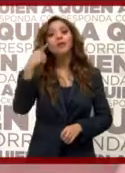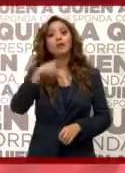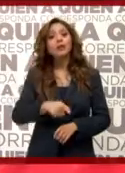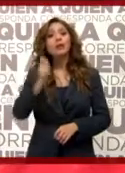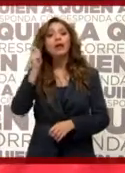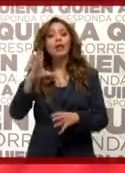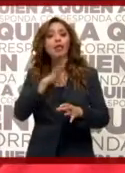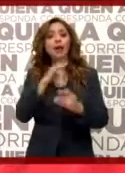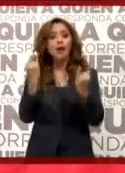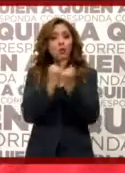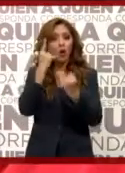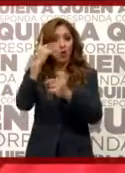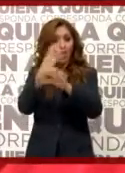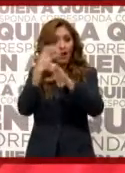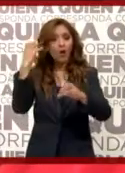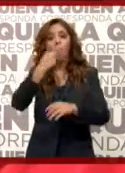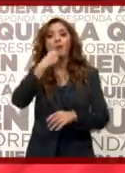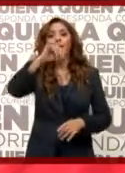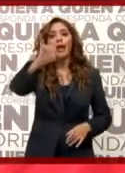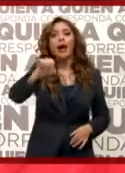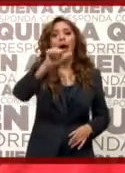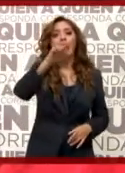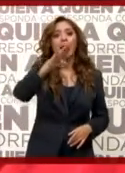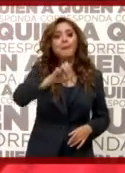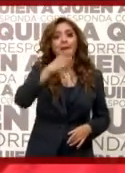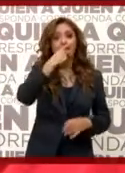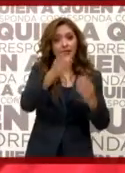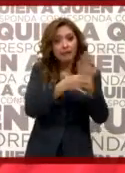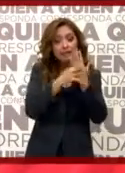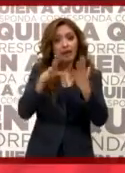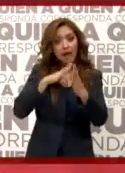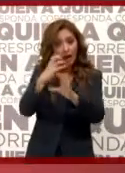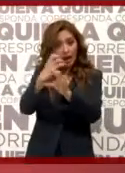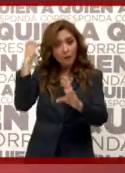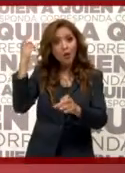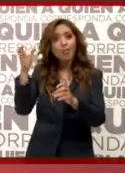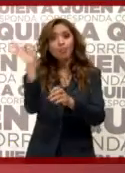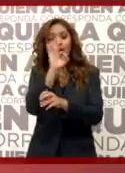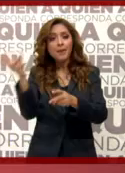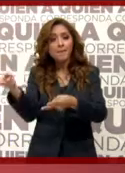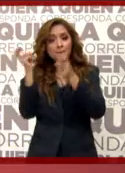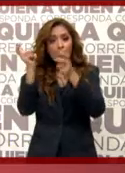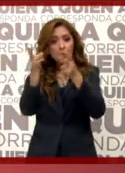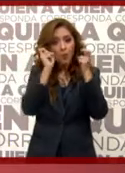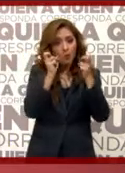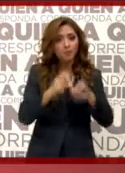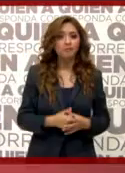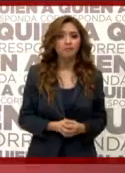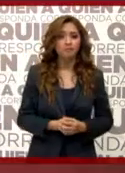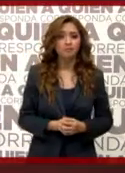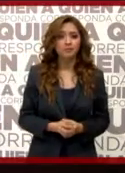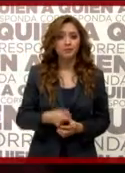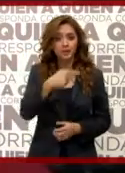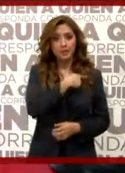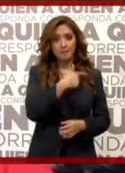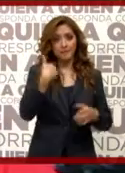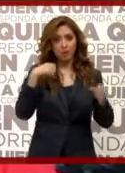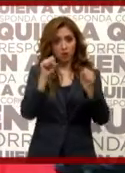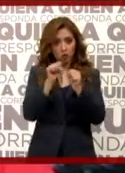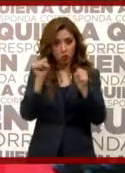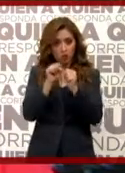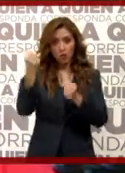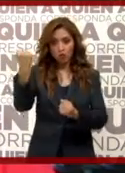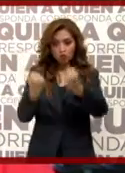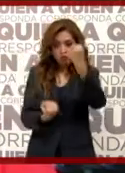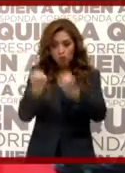camioneta. Don Jaime teme que se cometan actos ilícitos con ella. Mi sobrino es el que lo anda manejando ahorita la camioneta. Al rato pase